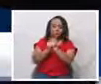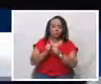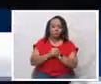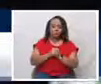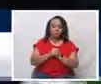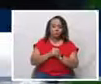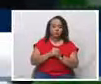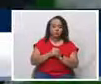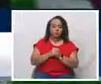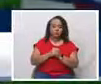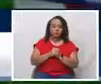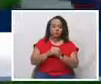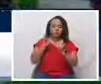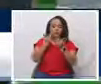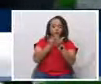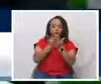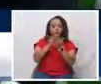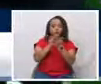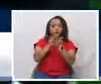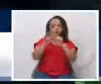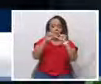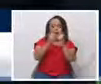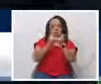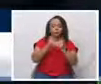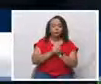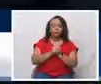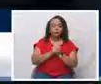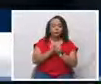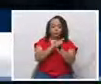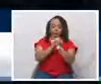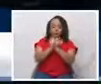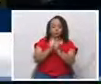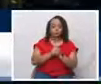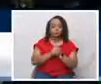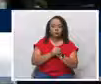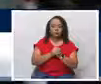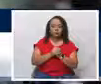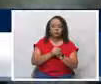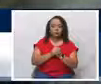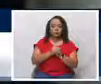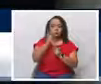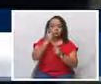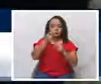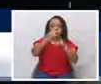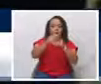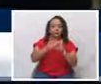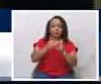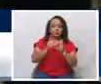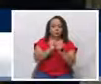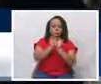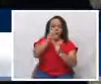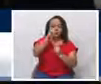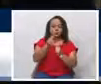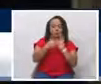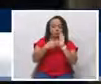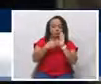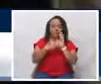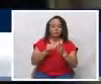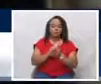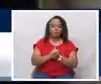que estuvieron presentes en estas justas paralímpicas. Vamos a repasar los nombres de los paraatletas que precisamente nos